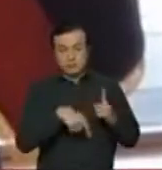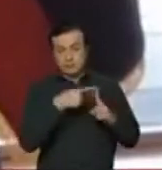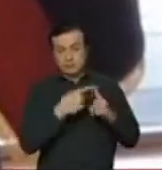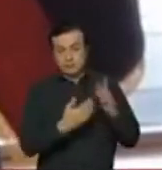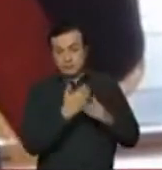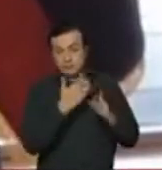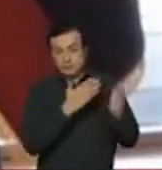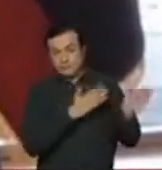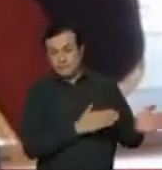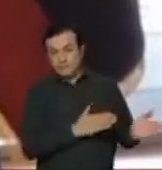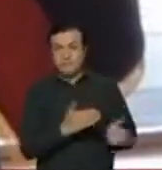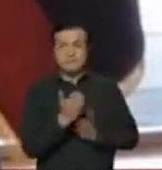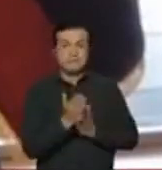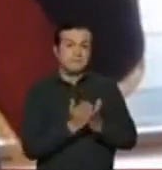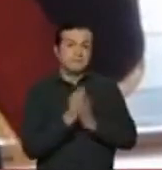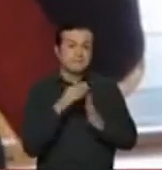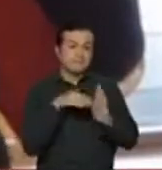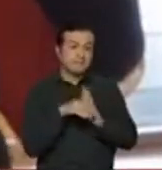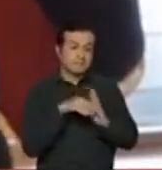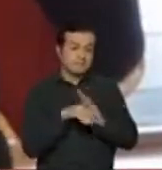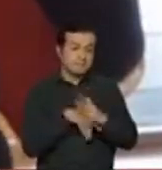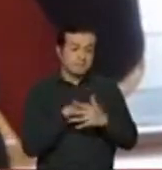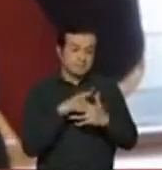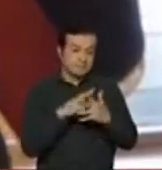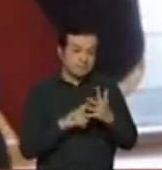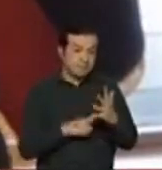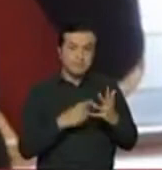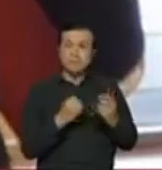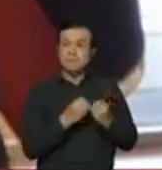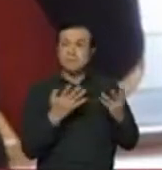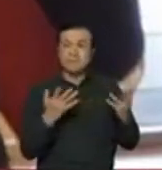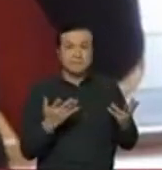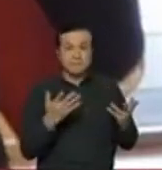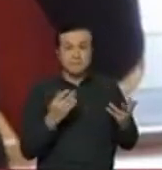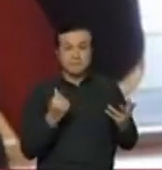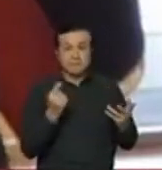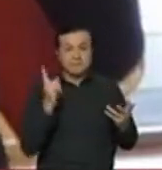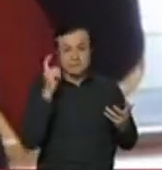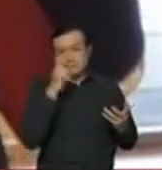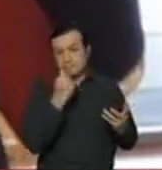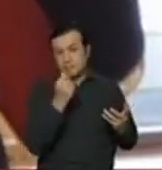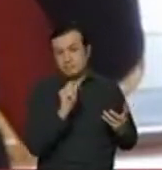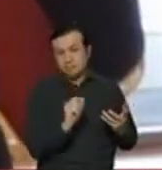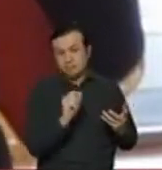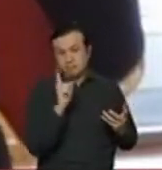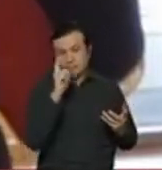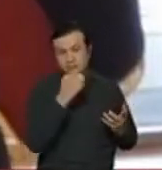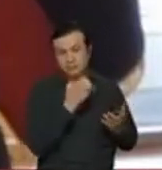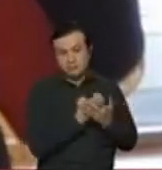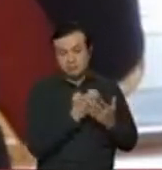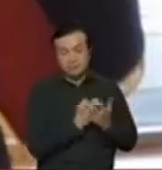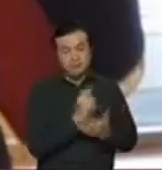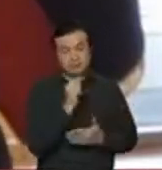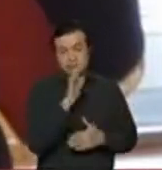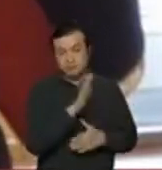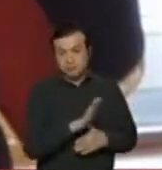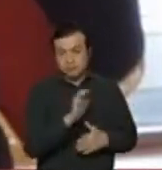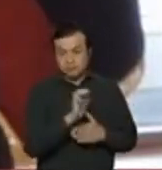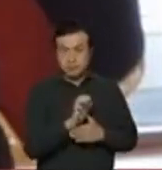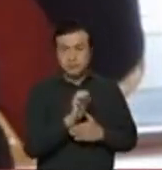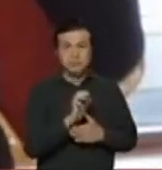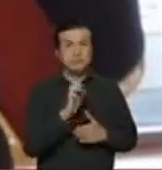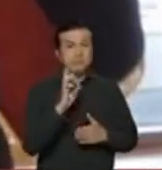las necesidades de servicios financieros, la cantidad sería realmente limitada para la economía del país.